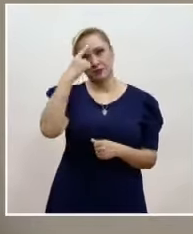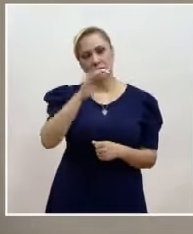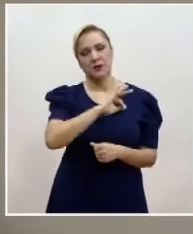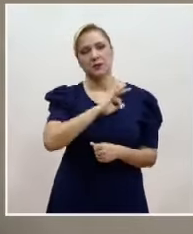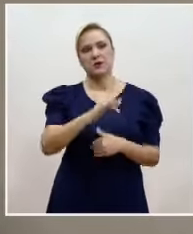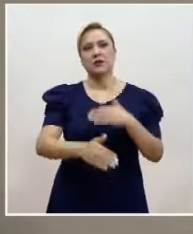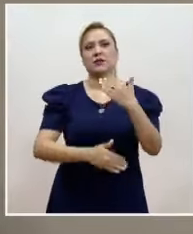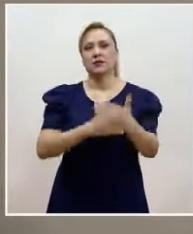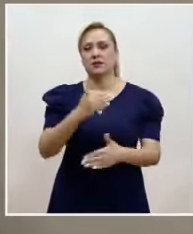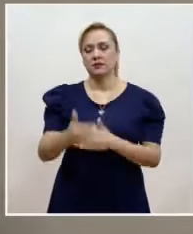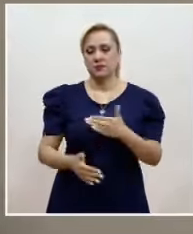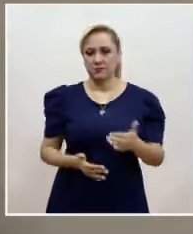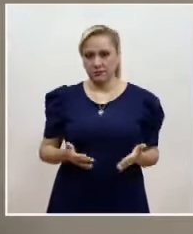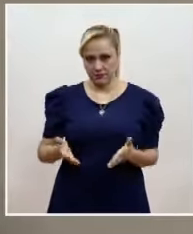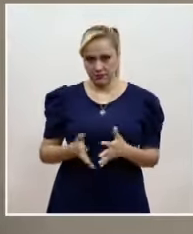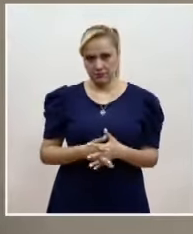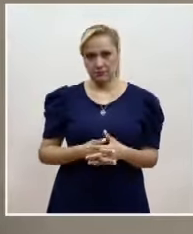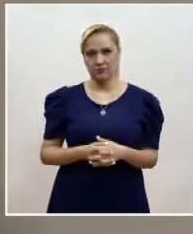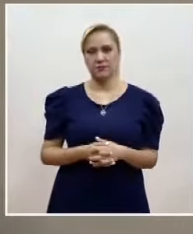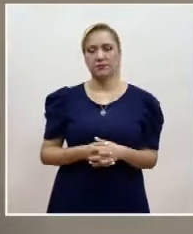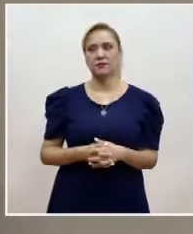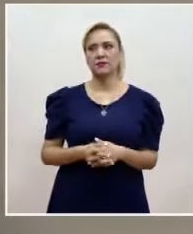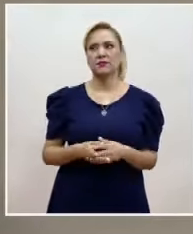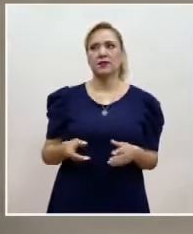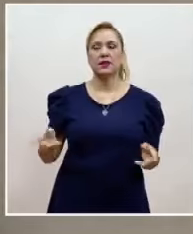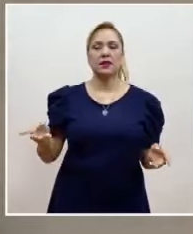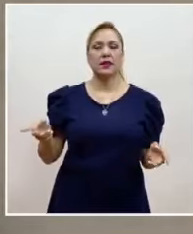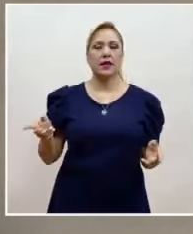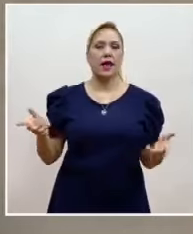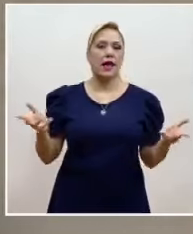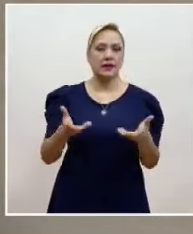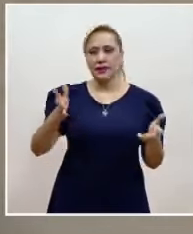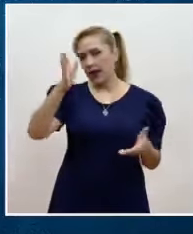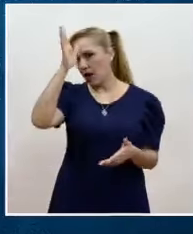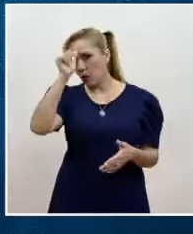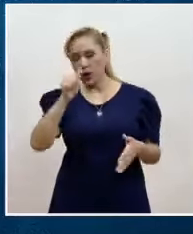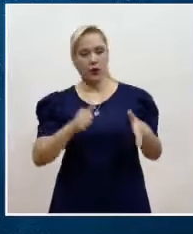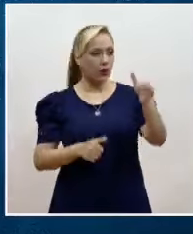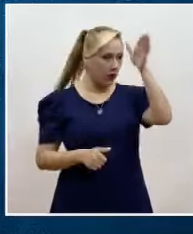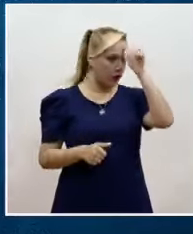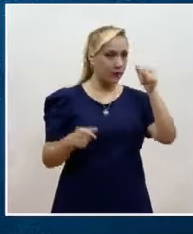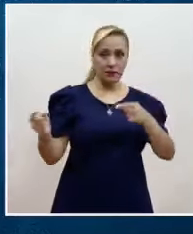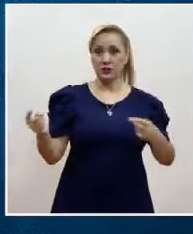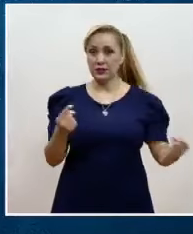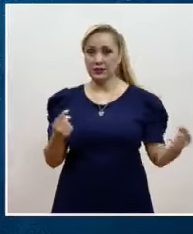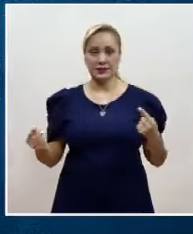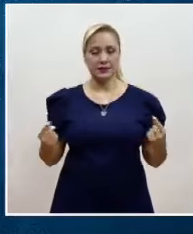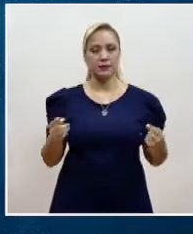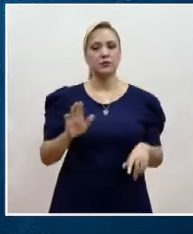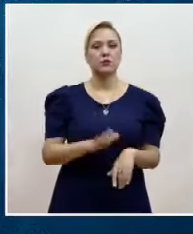sucediera, porque de hecho para que sucediera lo que pasó fue que se generaron acuerdos. Entonces, digamos, porque el propio